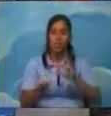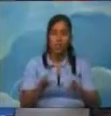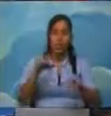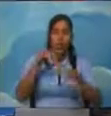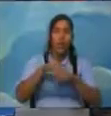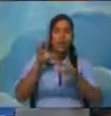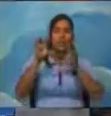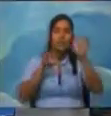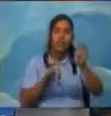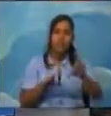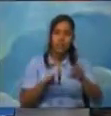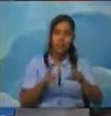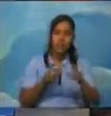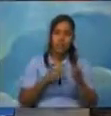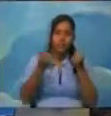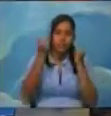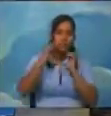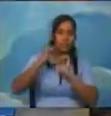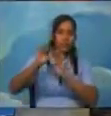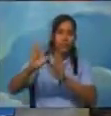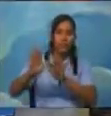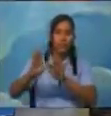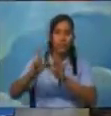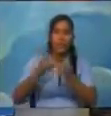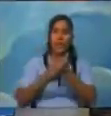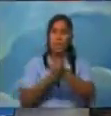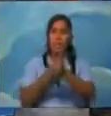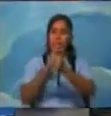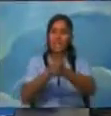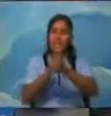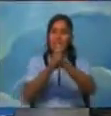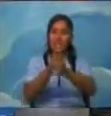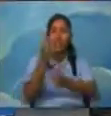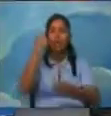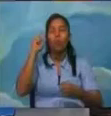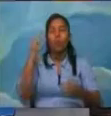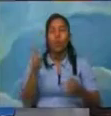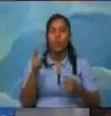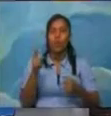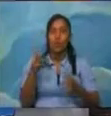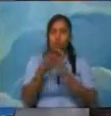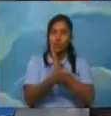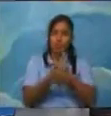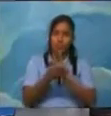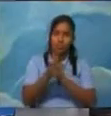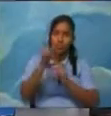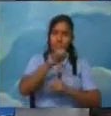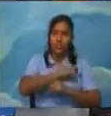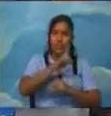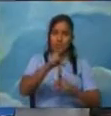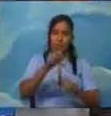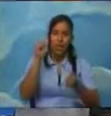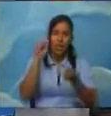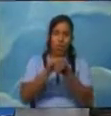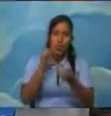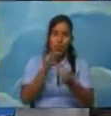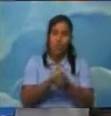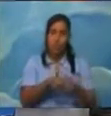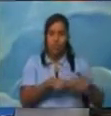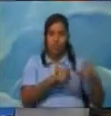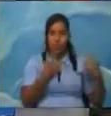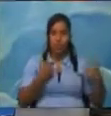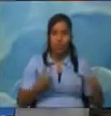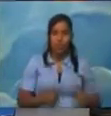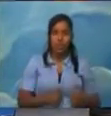nación, despreciados y perseguido por causa de la dureza de corazón, por causa de